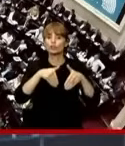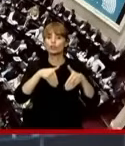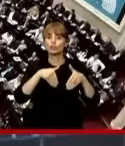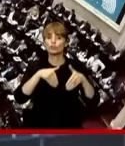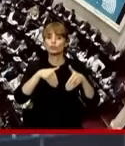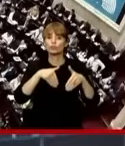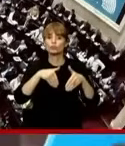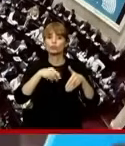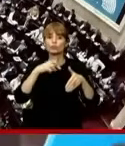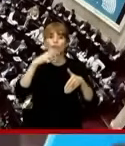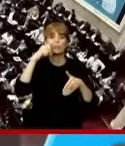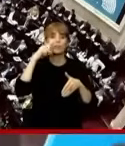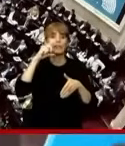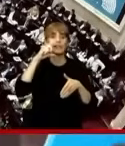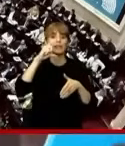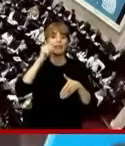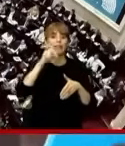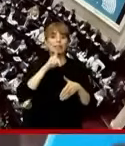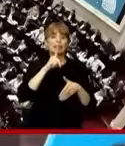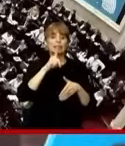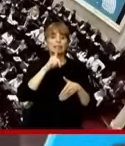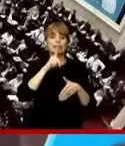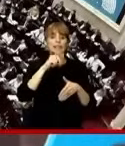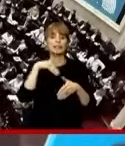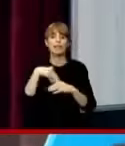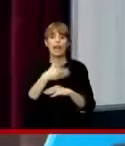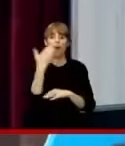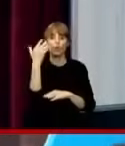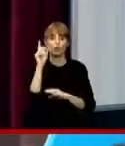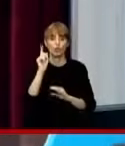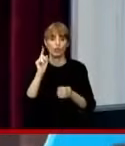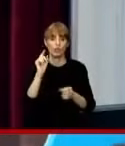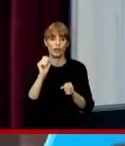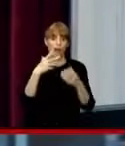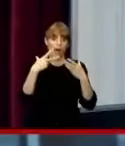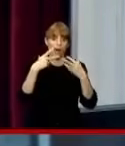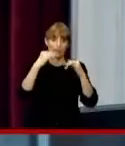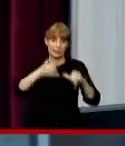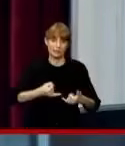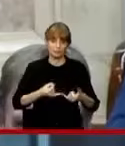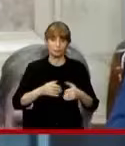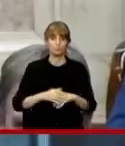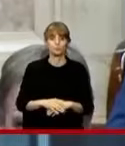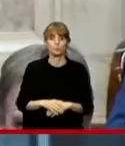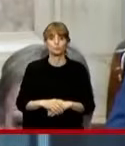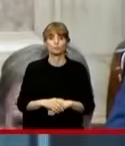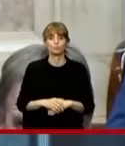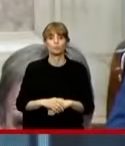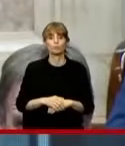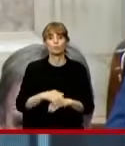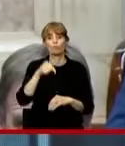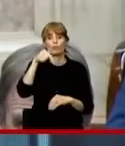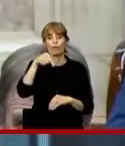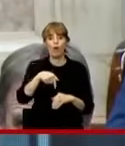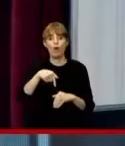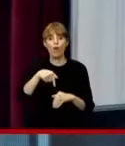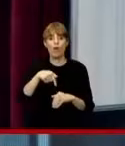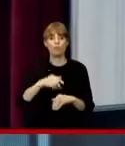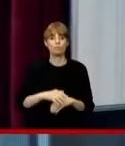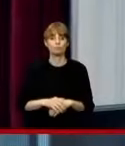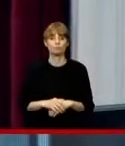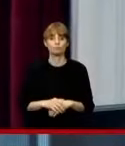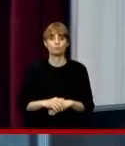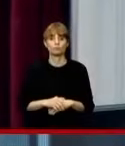como un fenómeno meramente monetario, ¿no? Simplemente es por la emisión genera inflación. Sin embargo, le pidió a